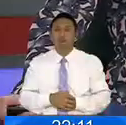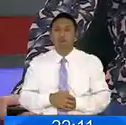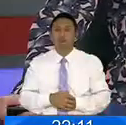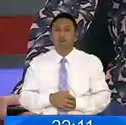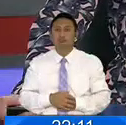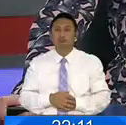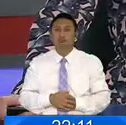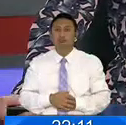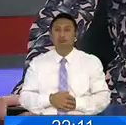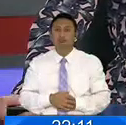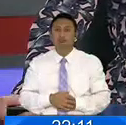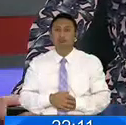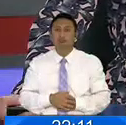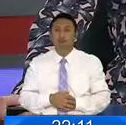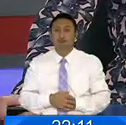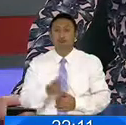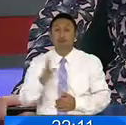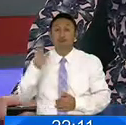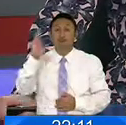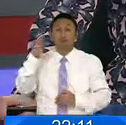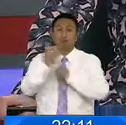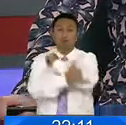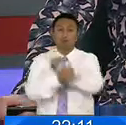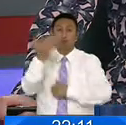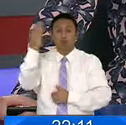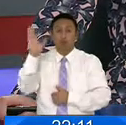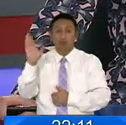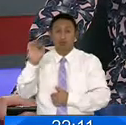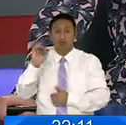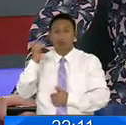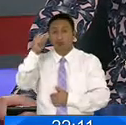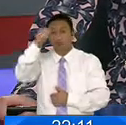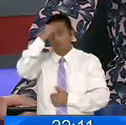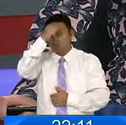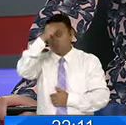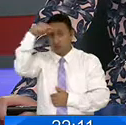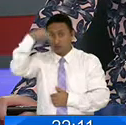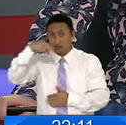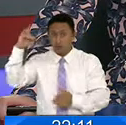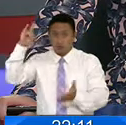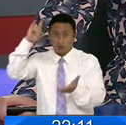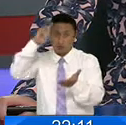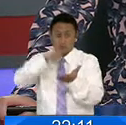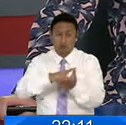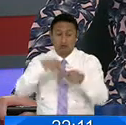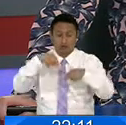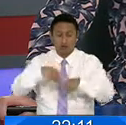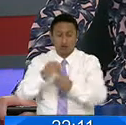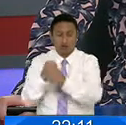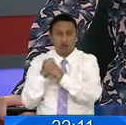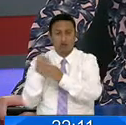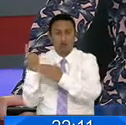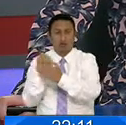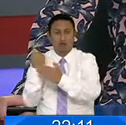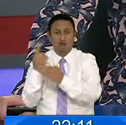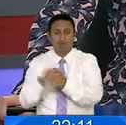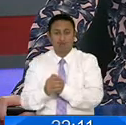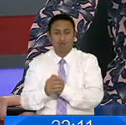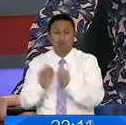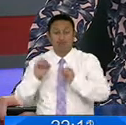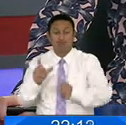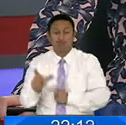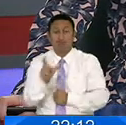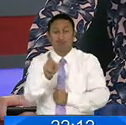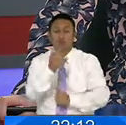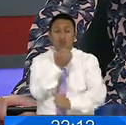Los viajeros que provengan de países como Brasil o India deberán cumplir con aislamiento obligatorio. Además, presentar su carné